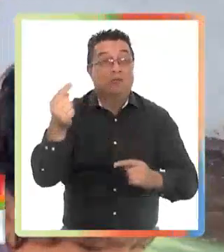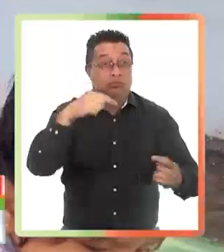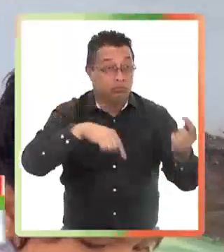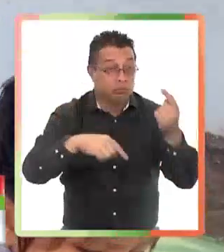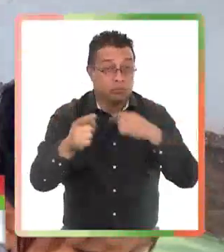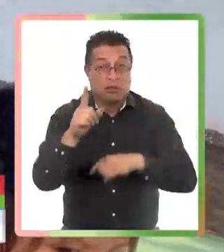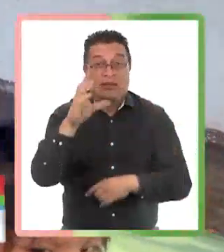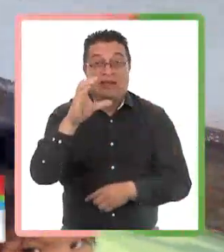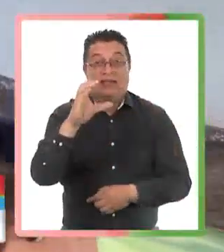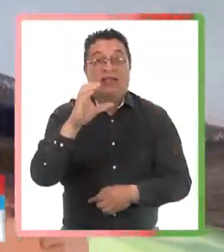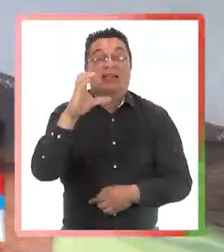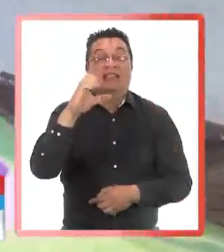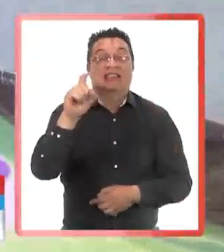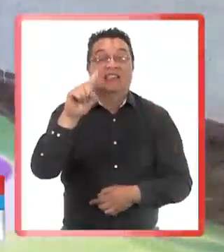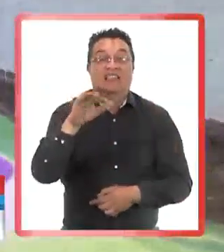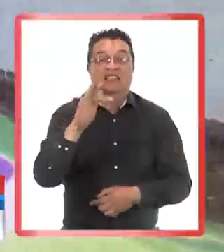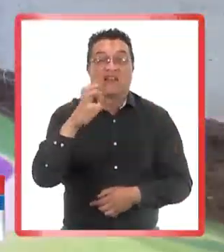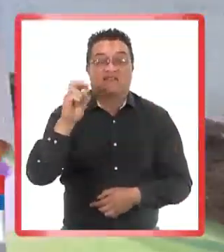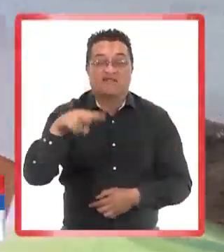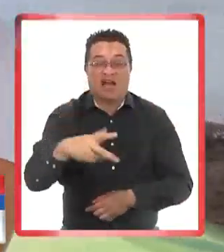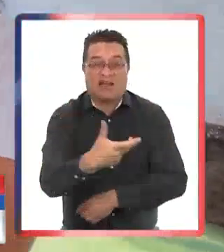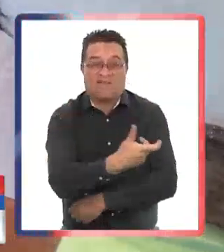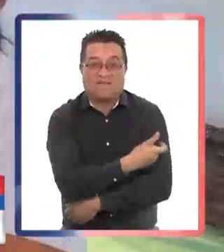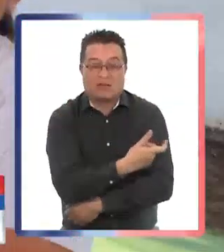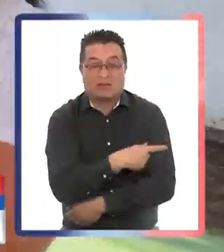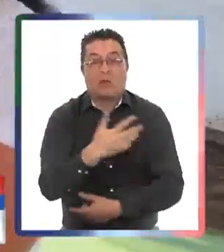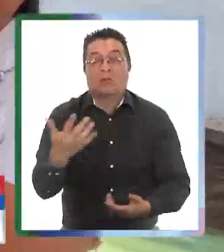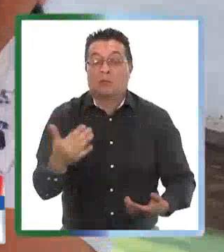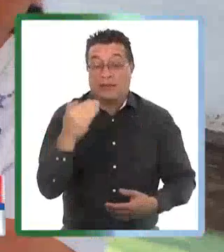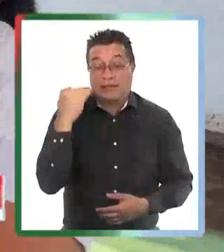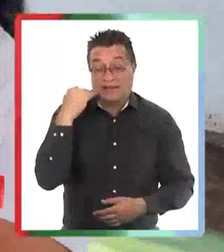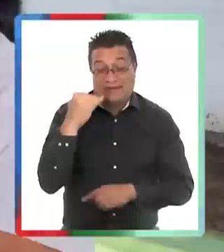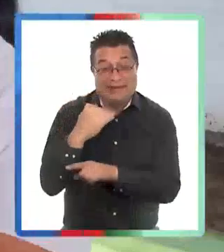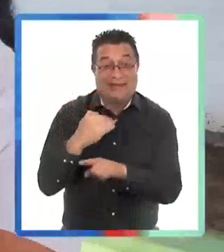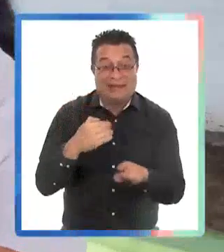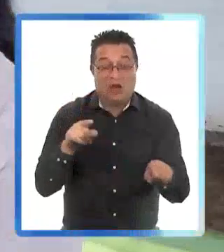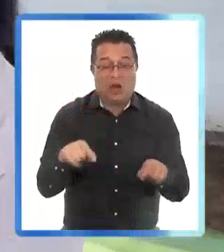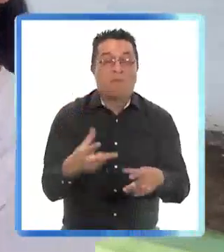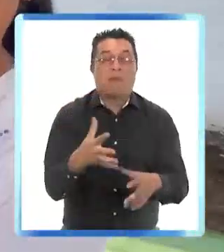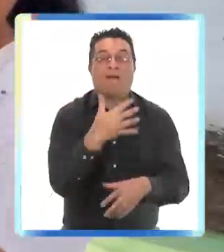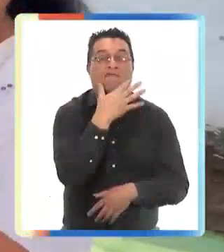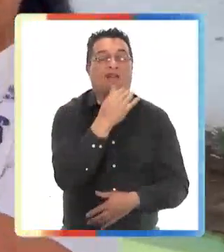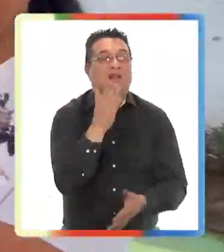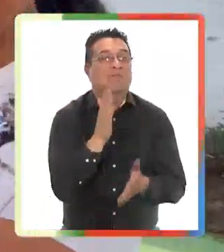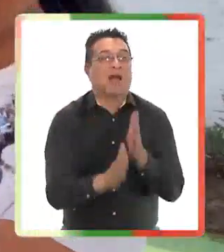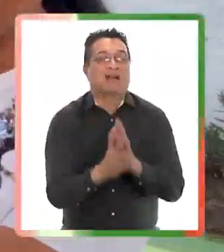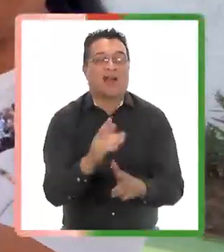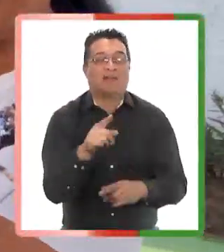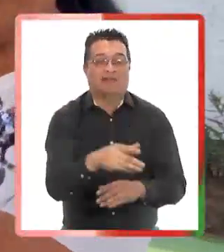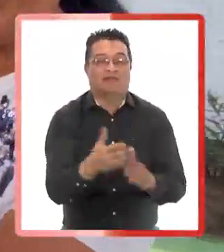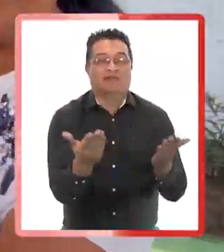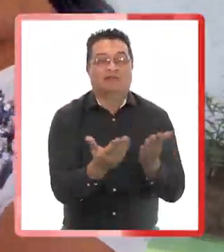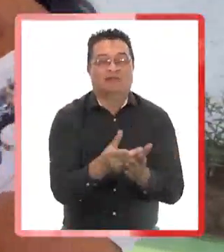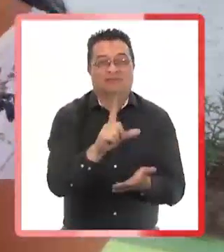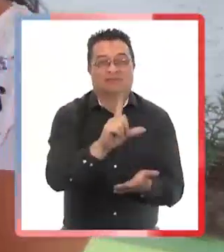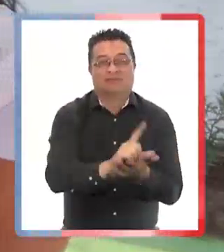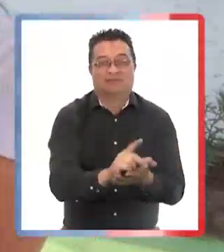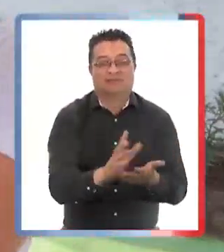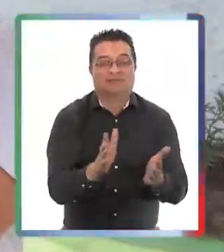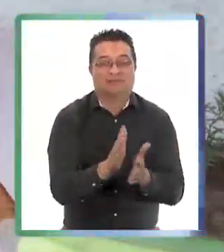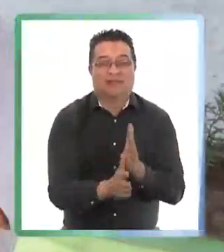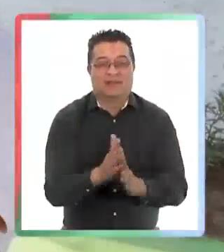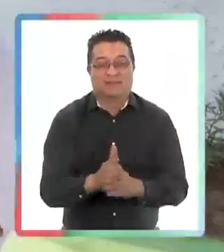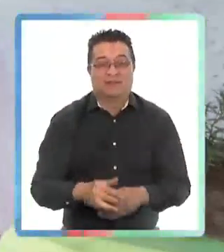casi mayoría no llevamos al CEFAN con la vacuna, y ya que ellos aquí nos facilita más rápido